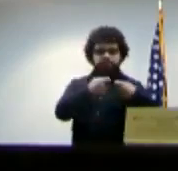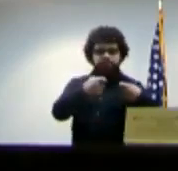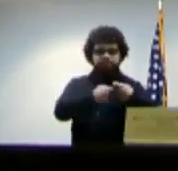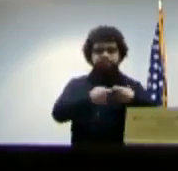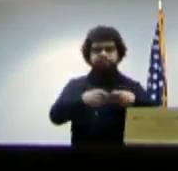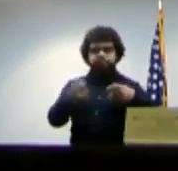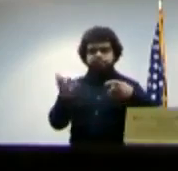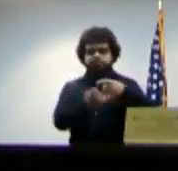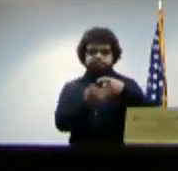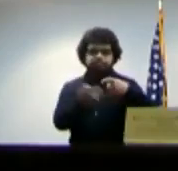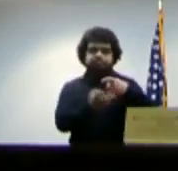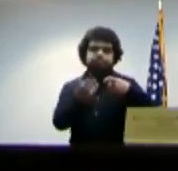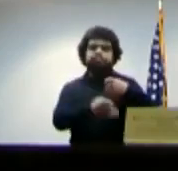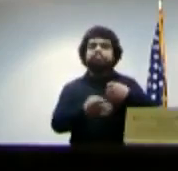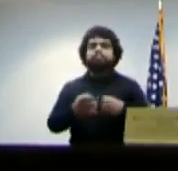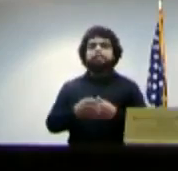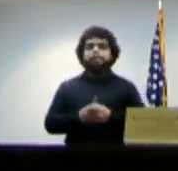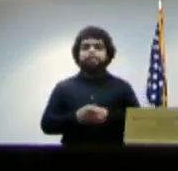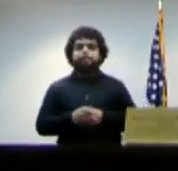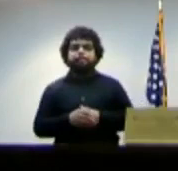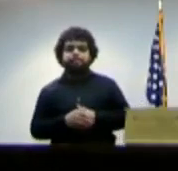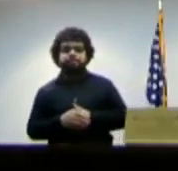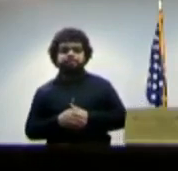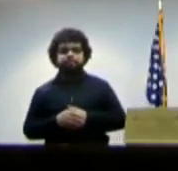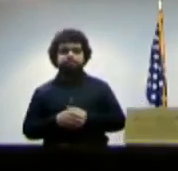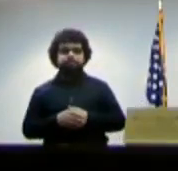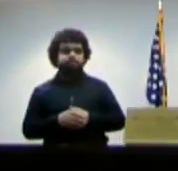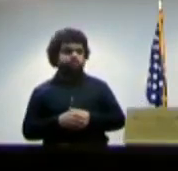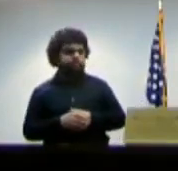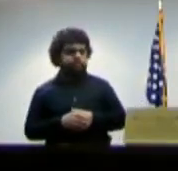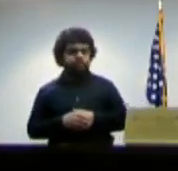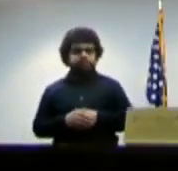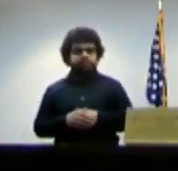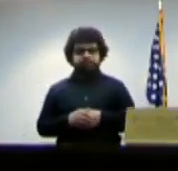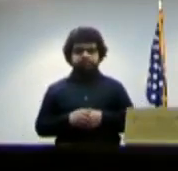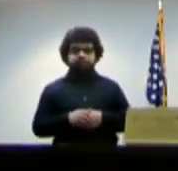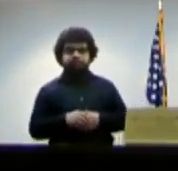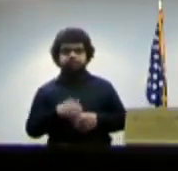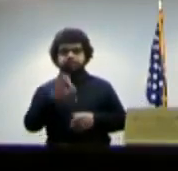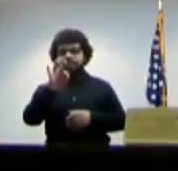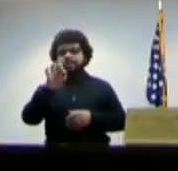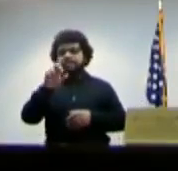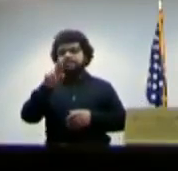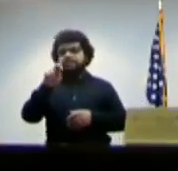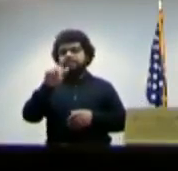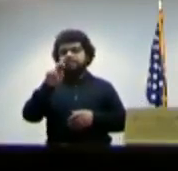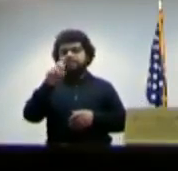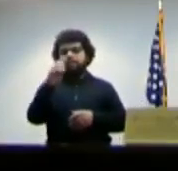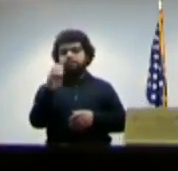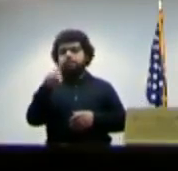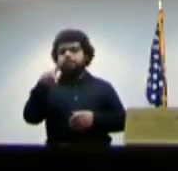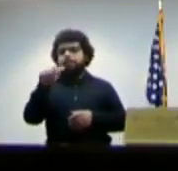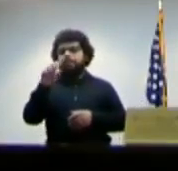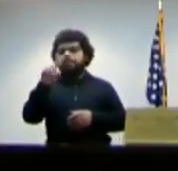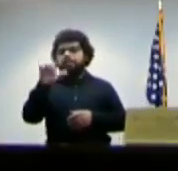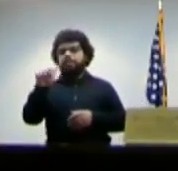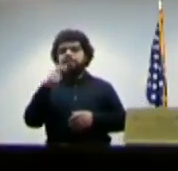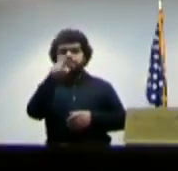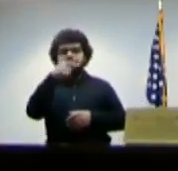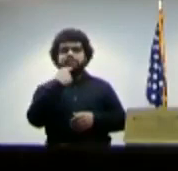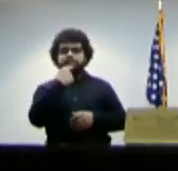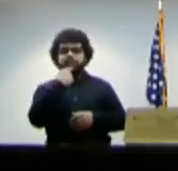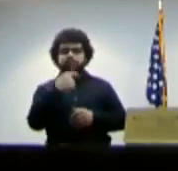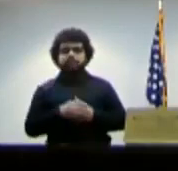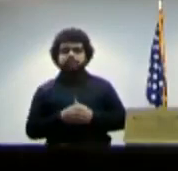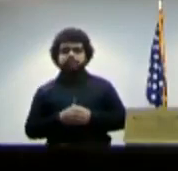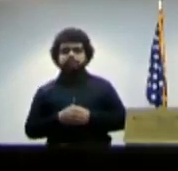pueda. Canales de riego, etcétera. Sí, básicamente el señor Padilla. Sí, Fernando Padilla para Recon. El programa, incluyó